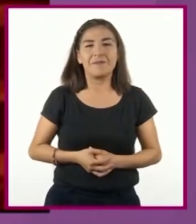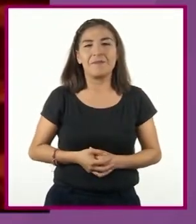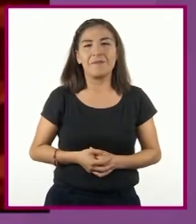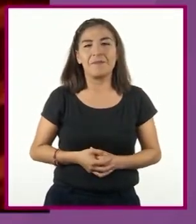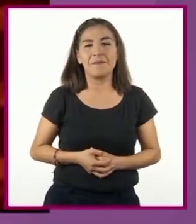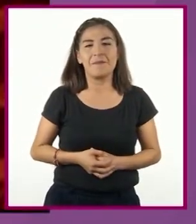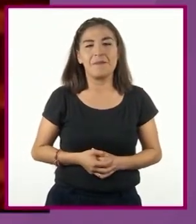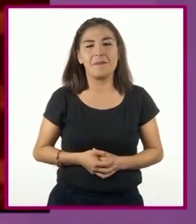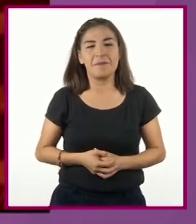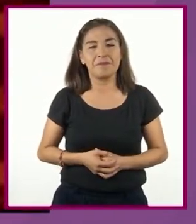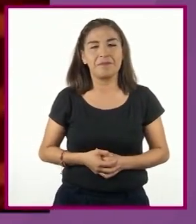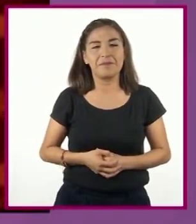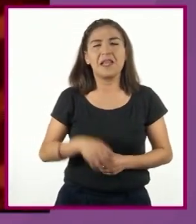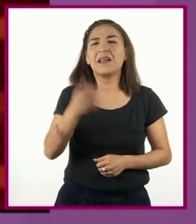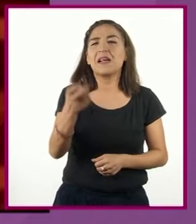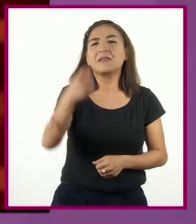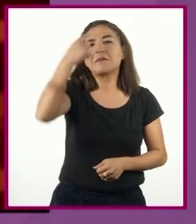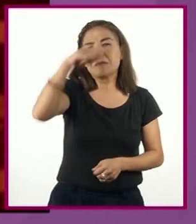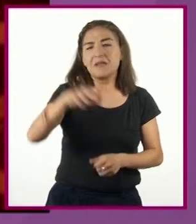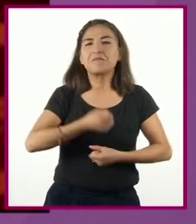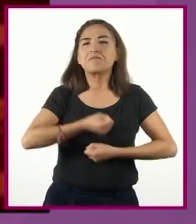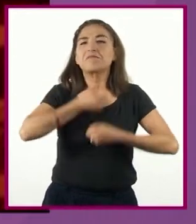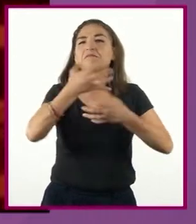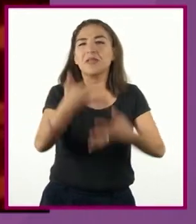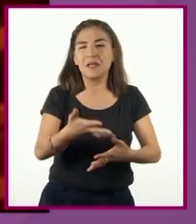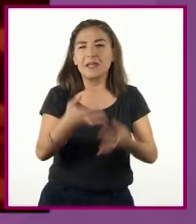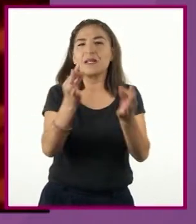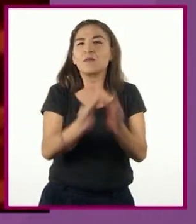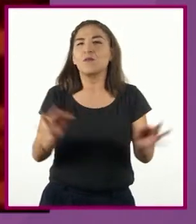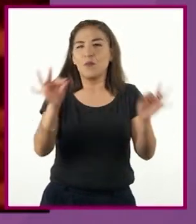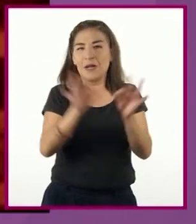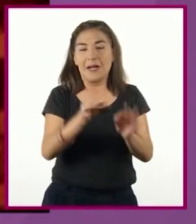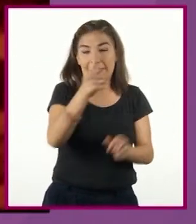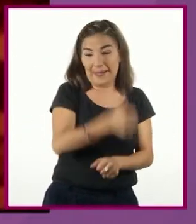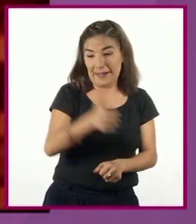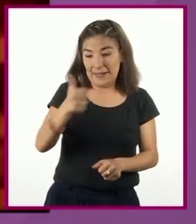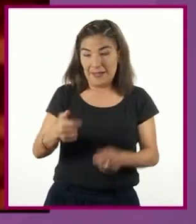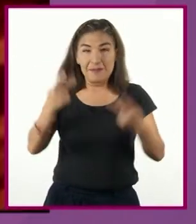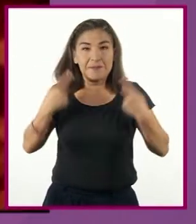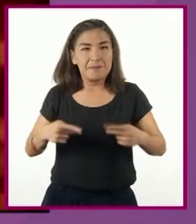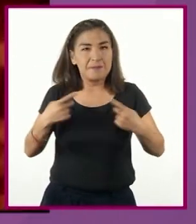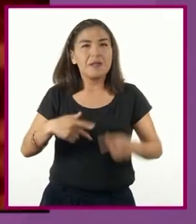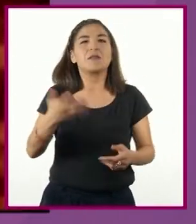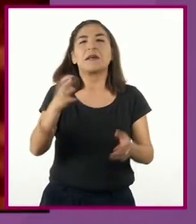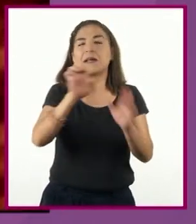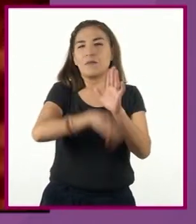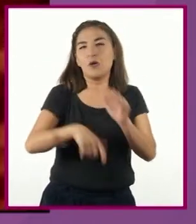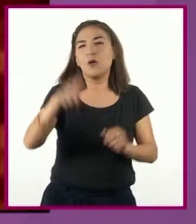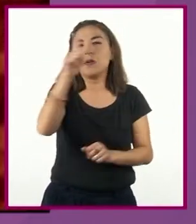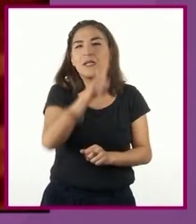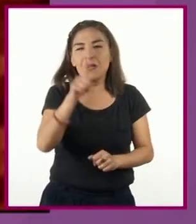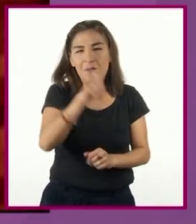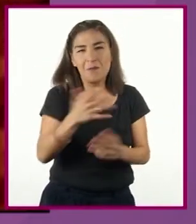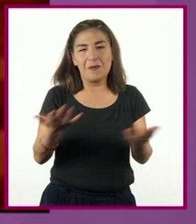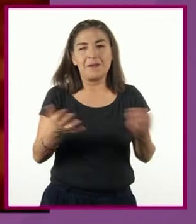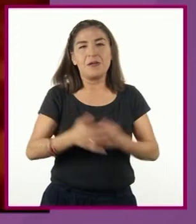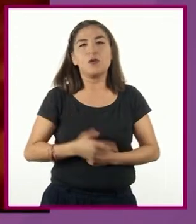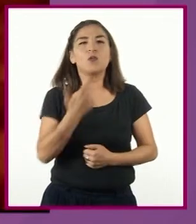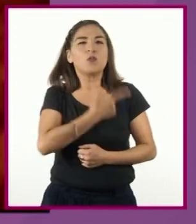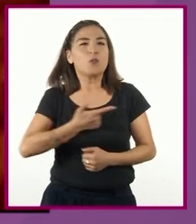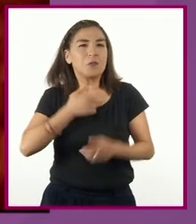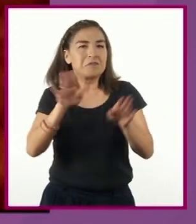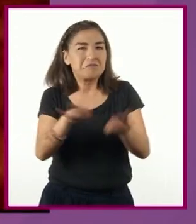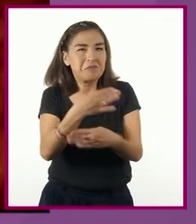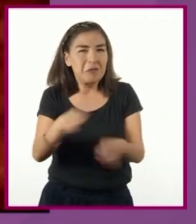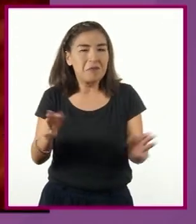Estas expresiones simbólicas que cada uno de nosotros tenemos, por ejemplo, el lenguaje, o por ejemplo el gusto